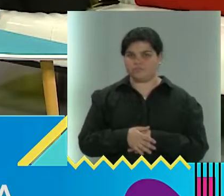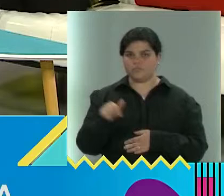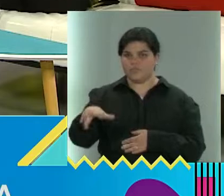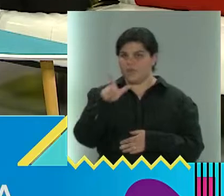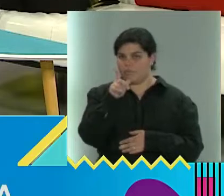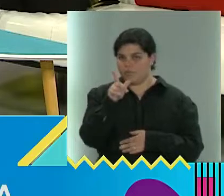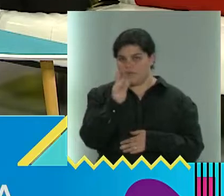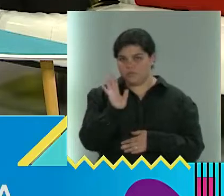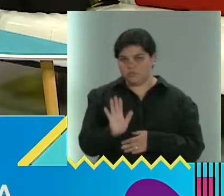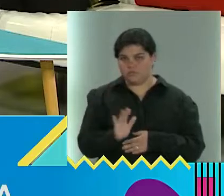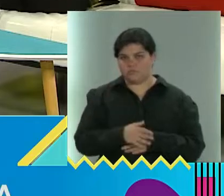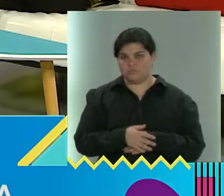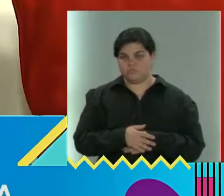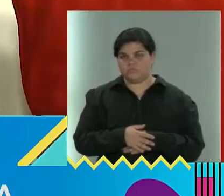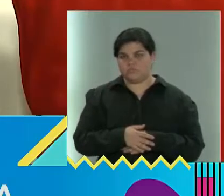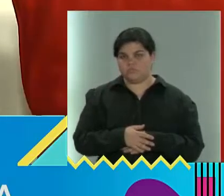evaluaciones arrojan